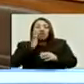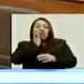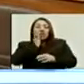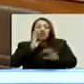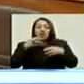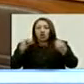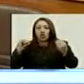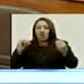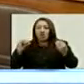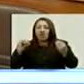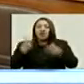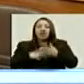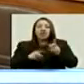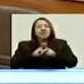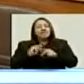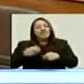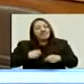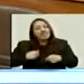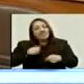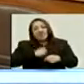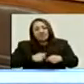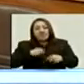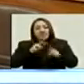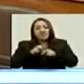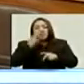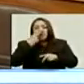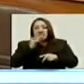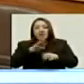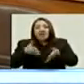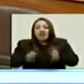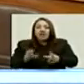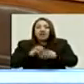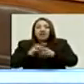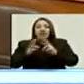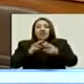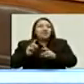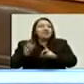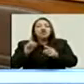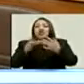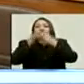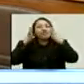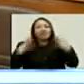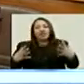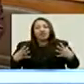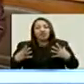madres adolescentes y lamentablemente también de niños que nacen en relaciones extramatrimoniales.